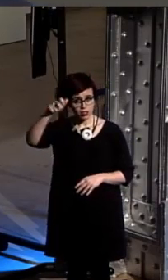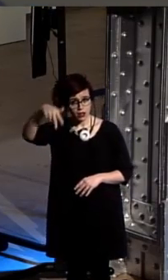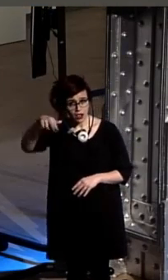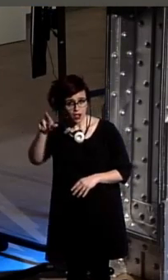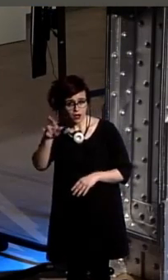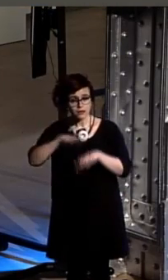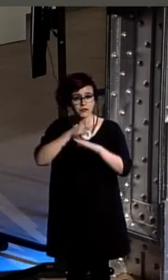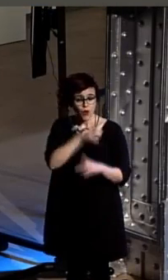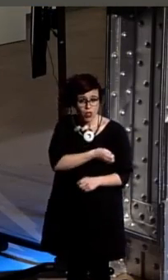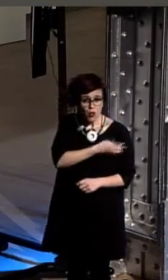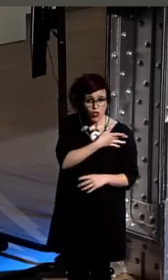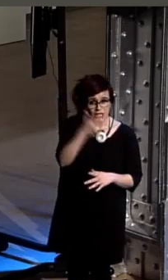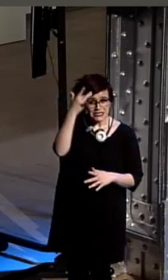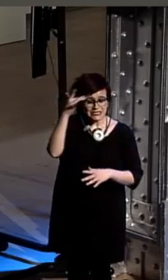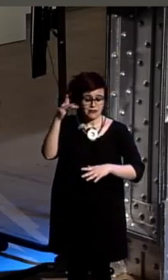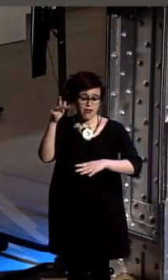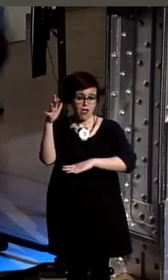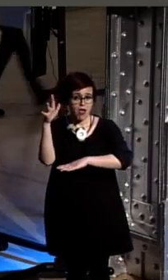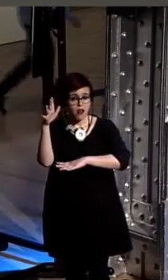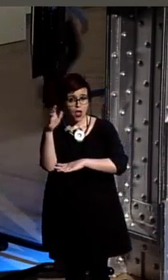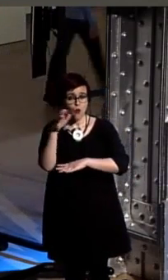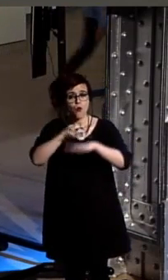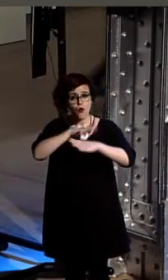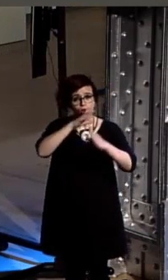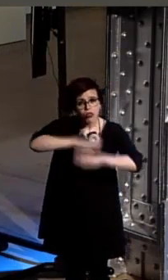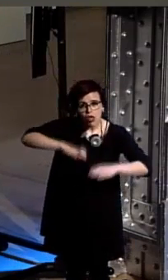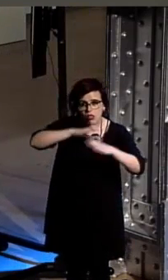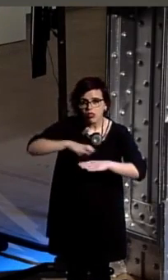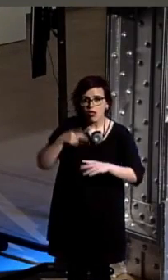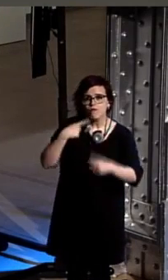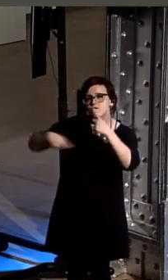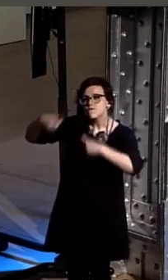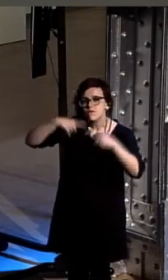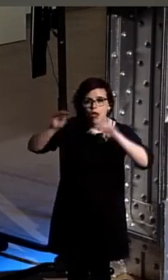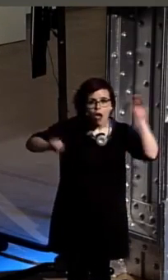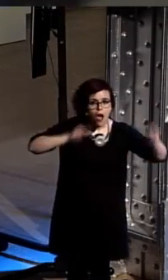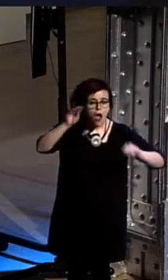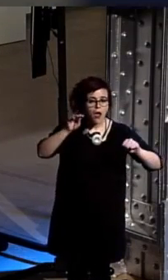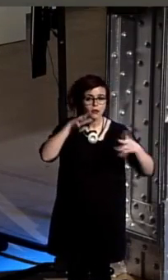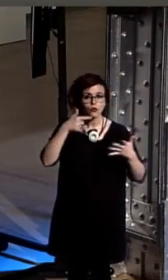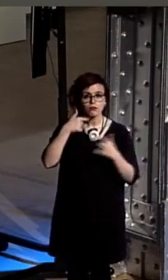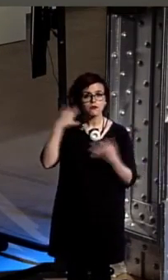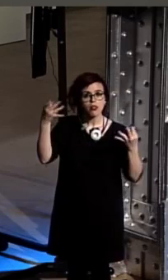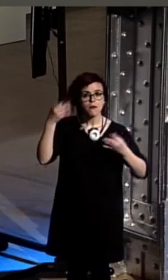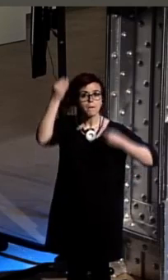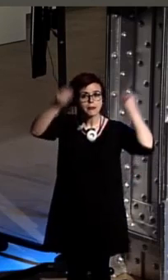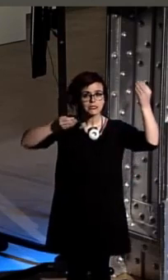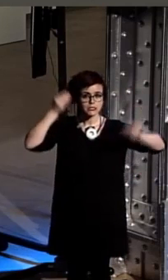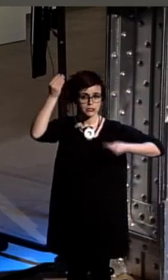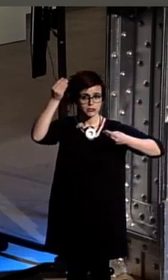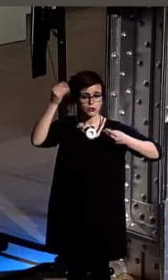las emociones, y uno de los elementos clave era que teníamos que tener en cuenta